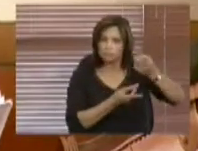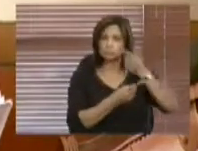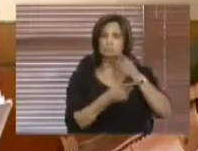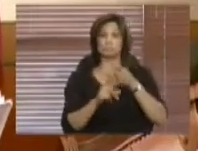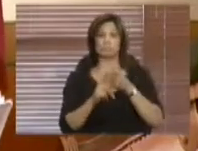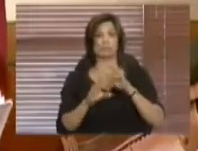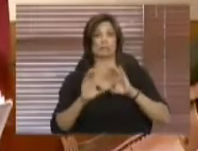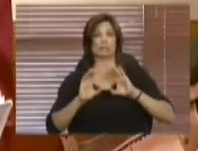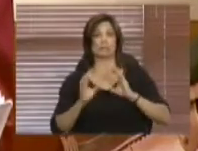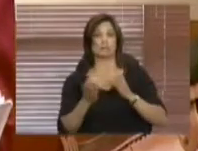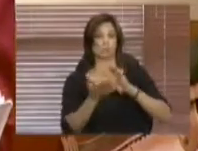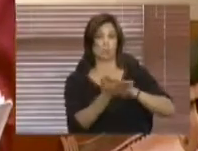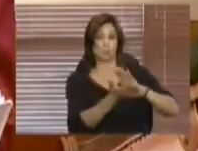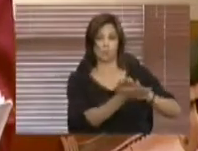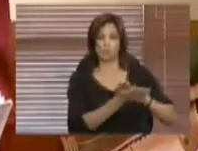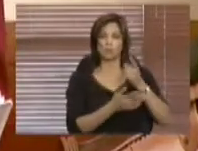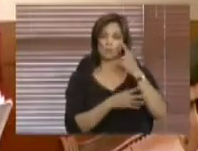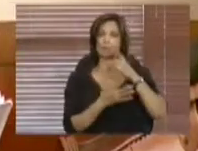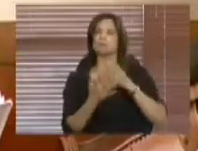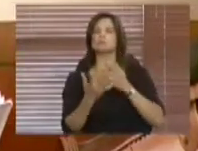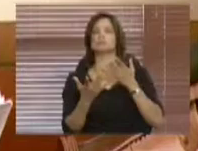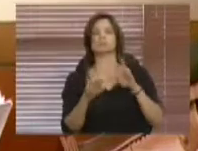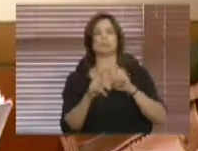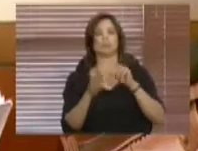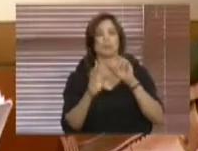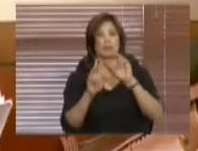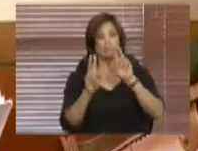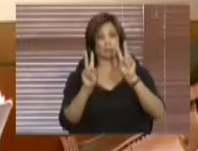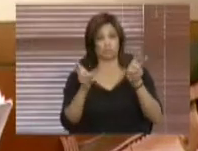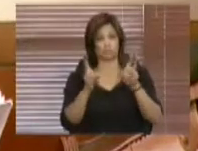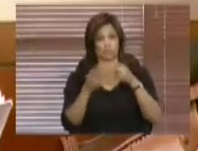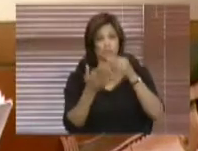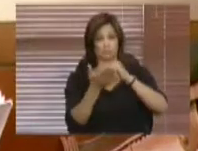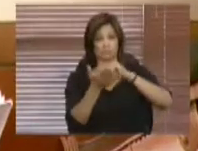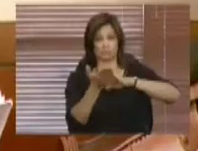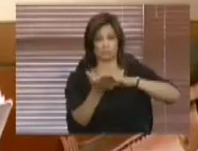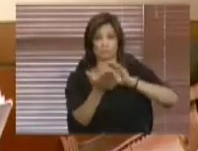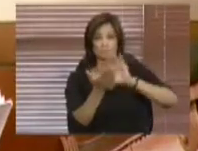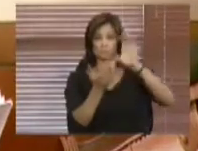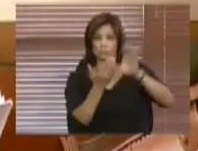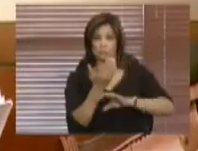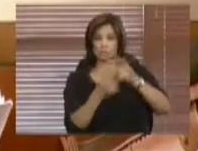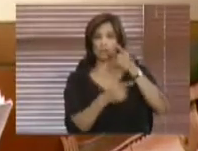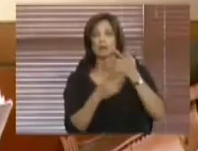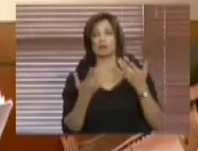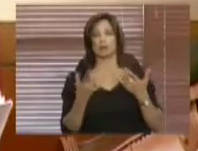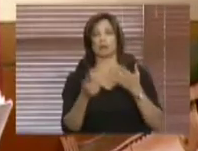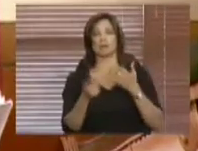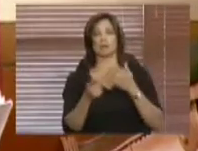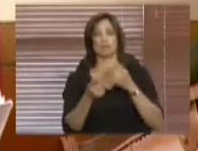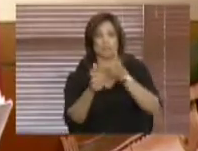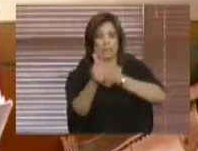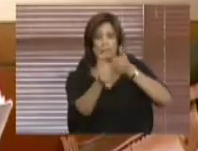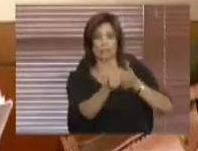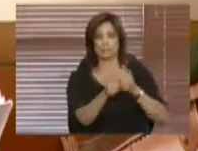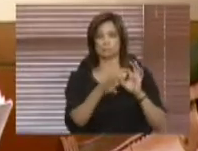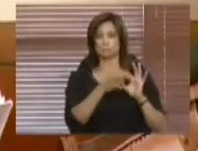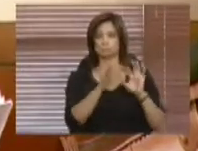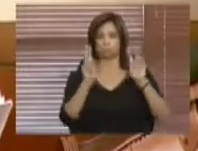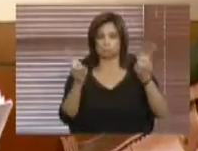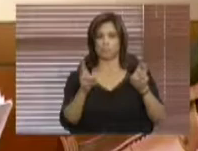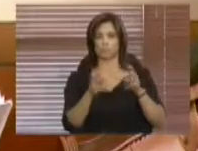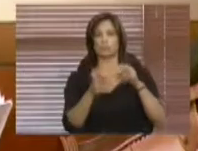el aula y a través de los contenidos curriculares de cada asignatura. A pesar de